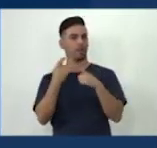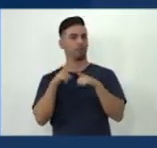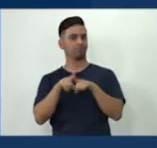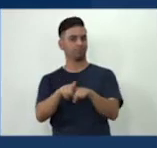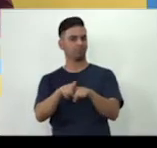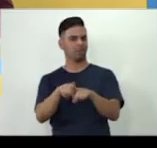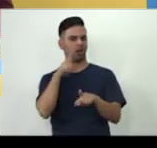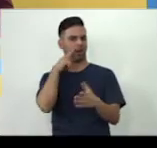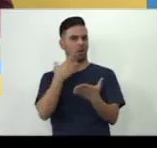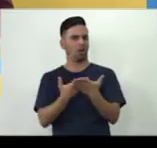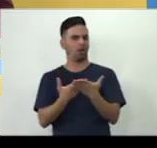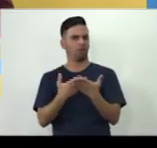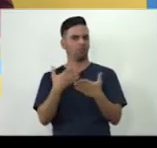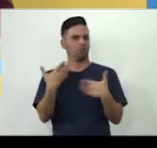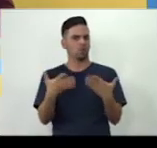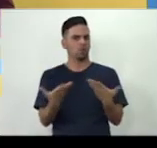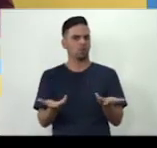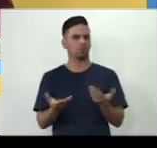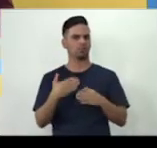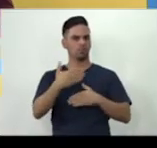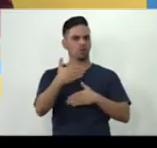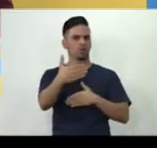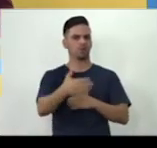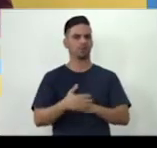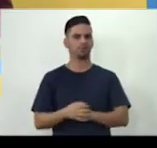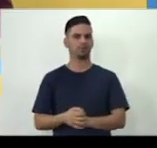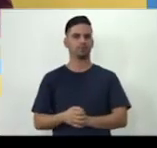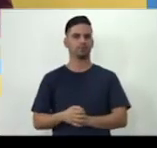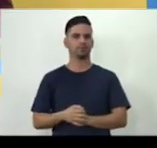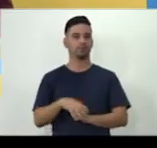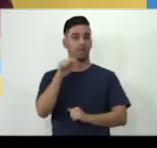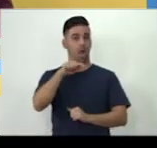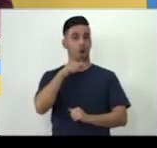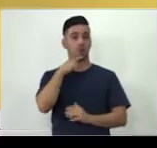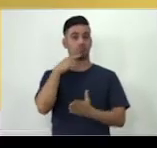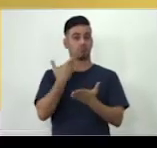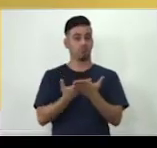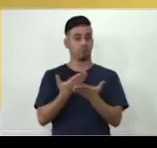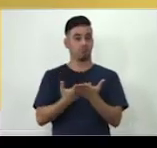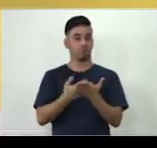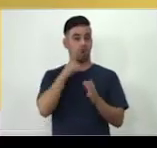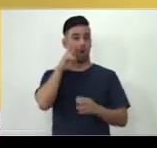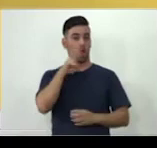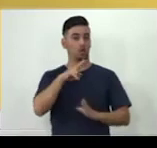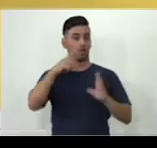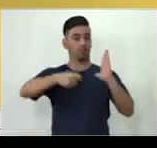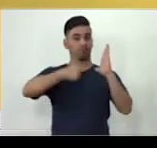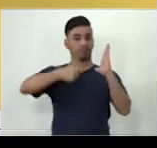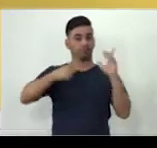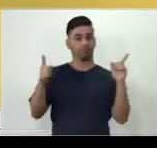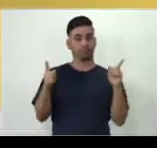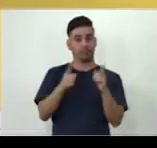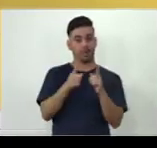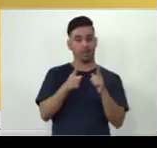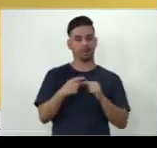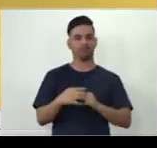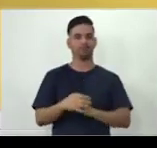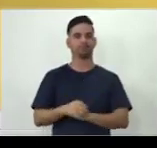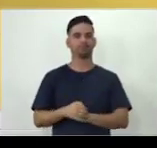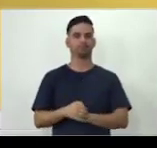tanto, después de haber dado esta pequeña explicación, les proponemos entonces observar el video donde van a ver